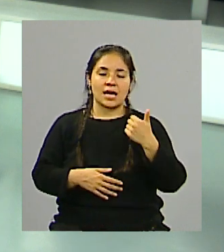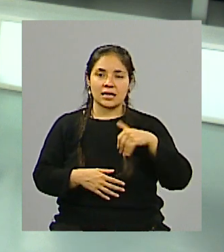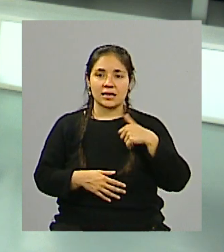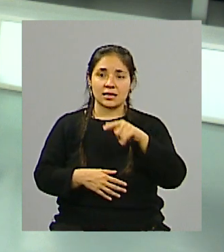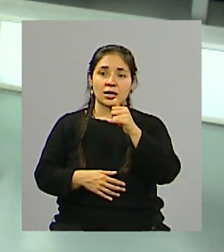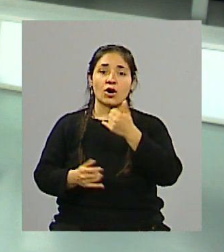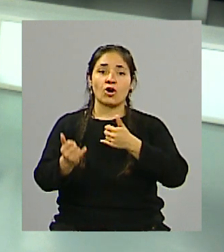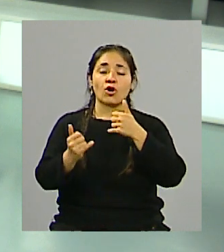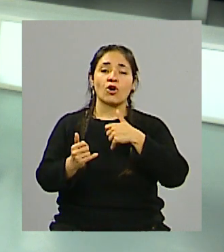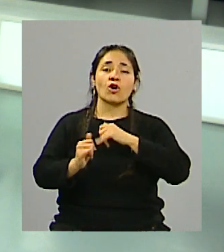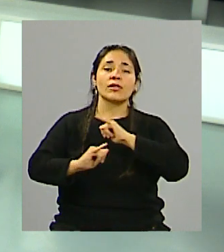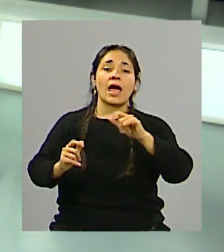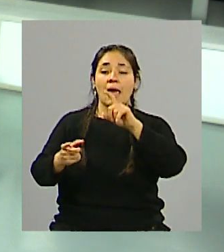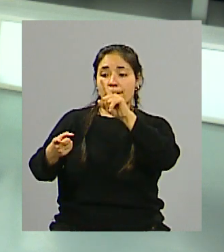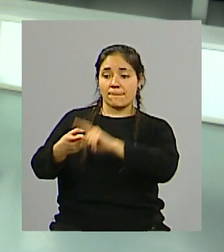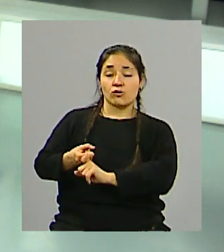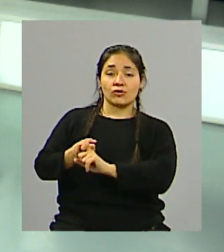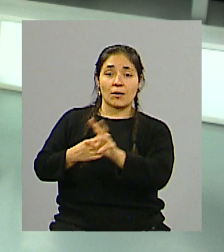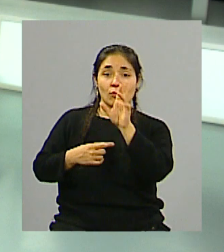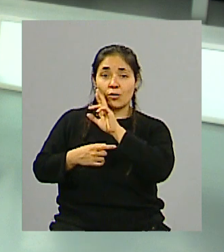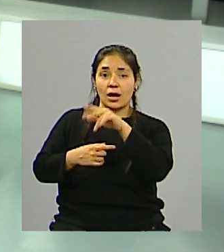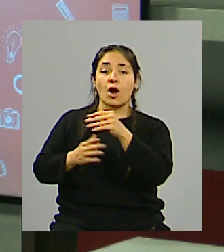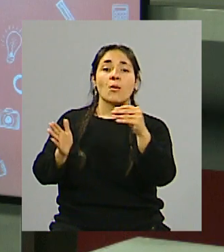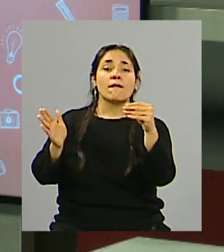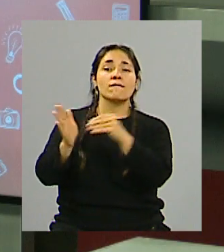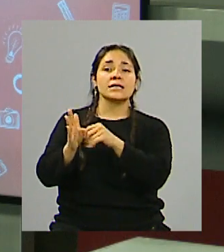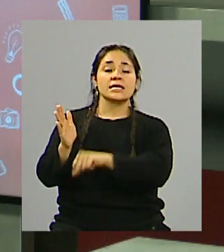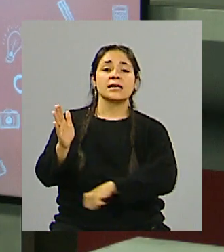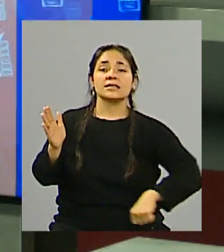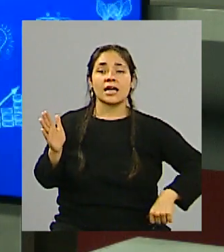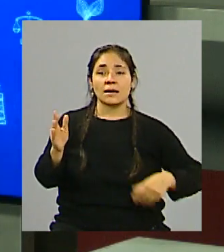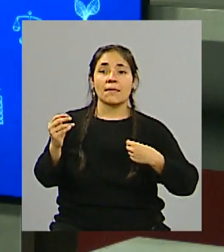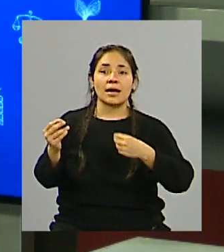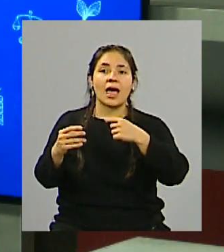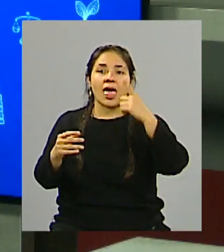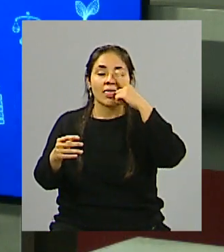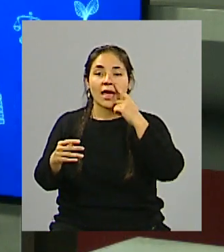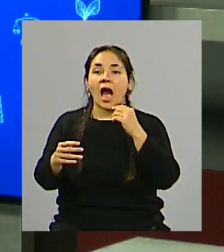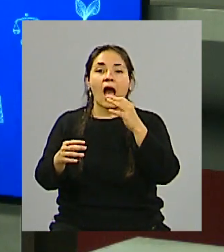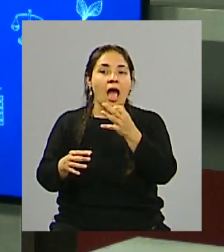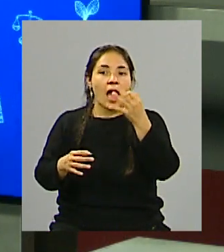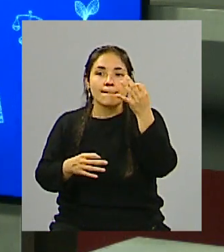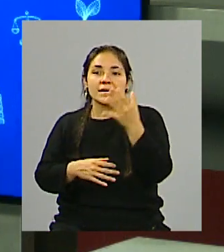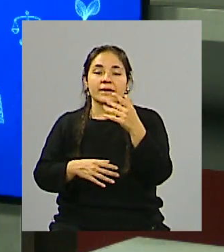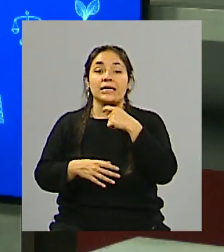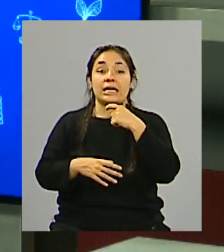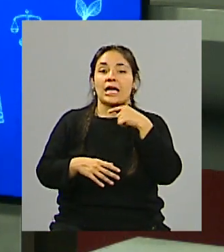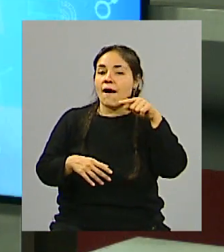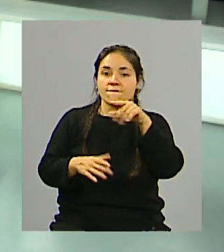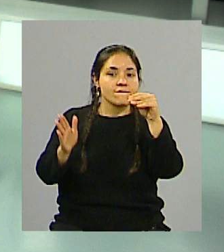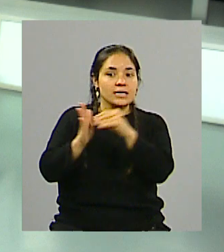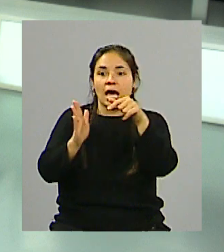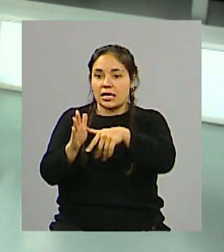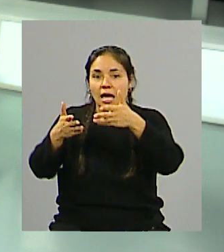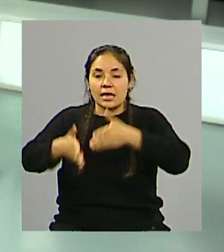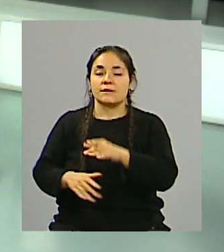a su esposa le habían programado su cesárea para que naciera en un día específico que él quería que naciera en ese día específico. Y